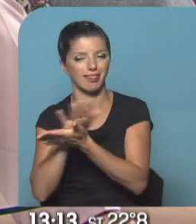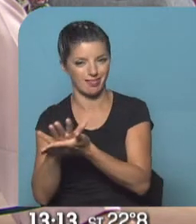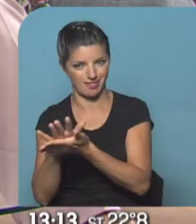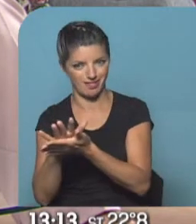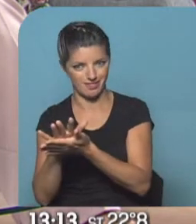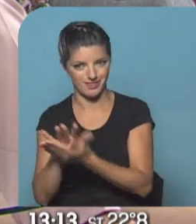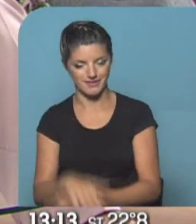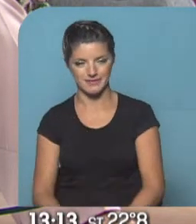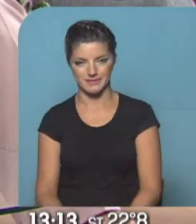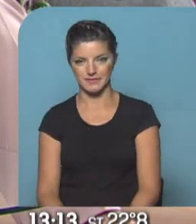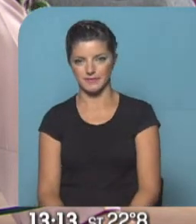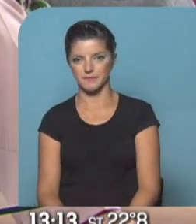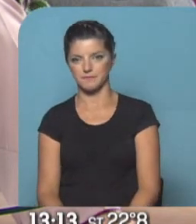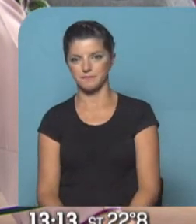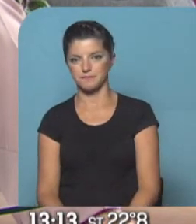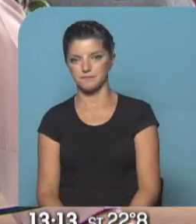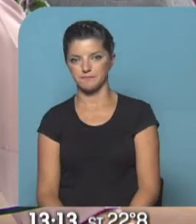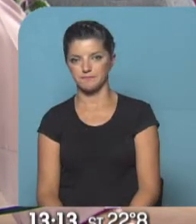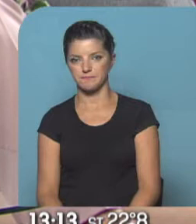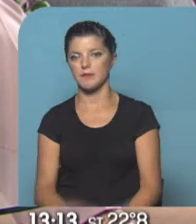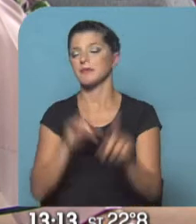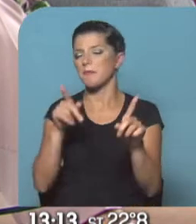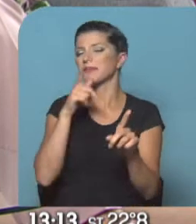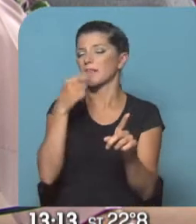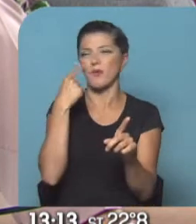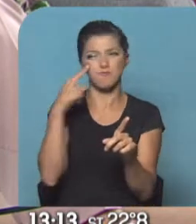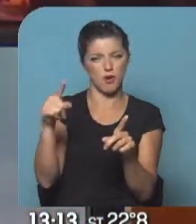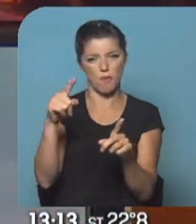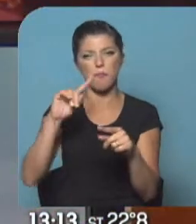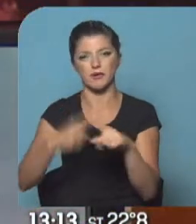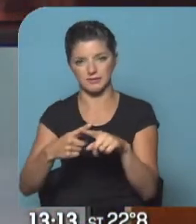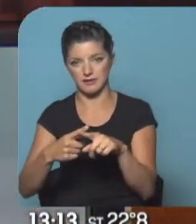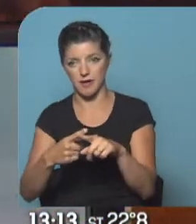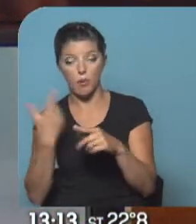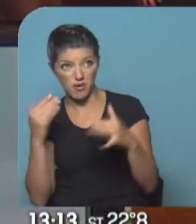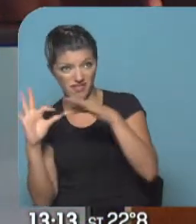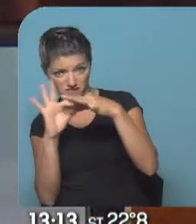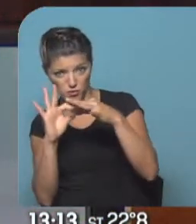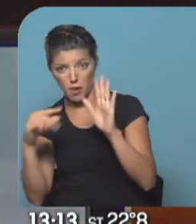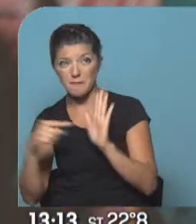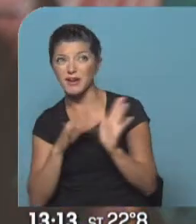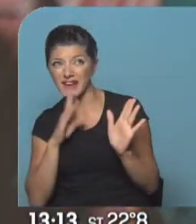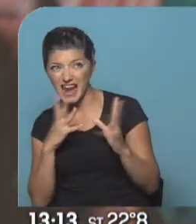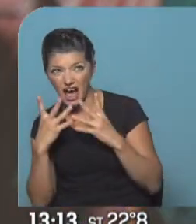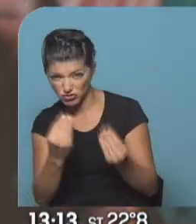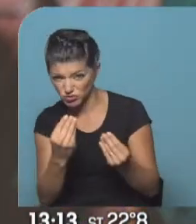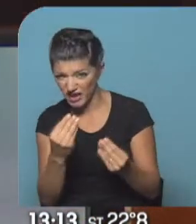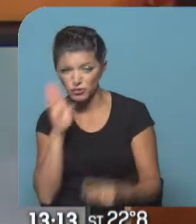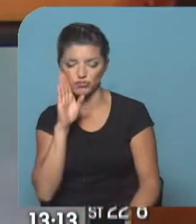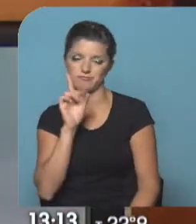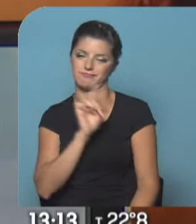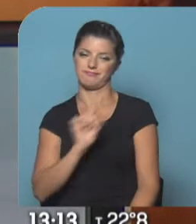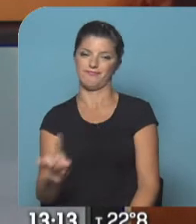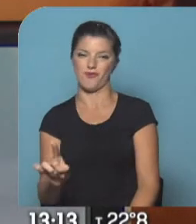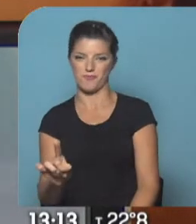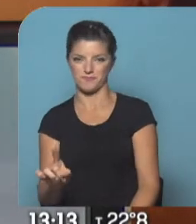que es desconocer un poco la política israelí. Podrán ser aliados, pero Israel tampoco le va a hacer los mandados a Estados Unidos.